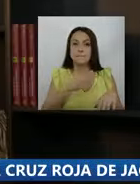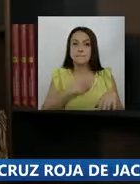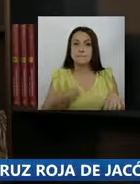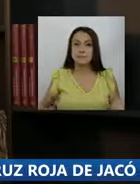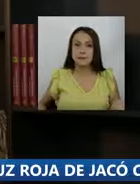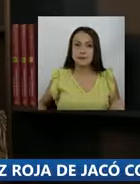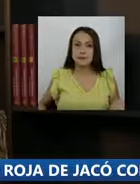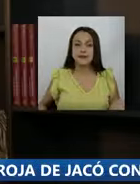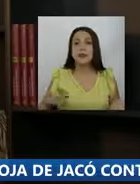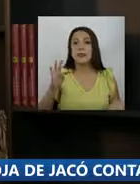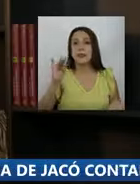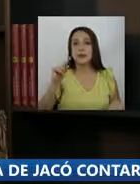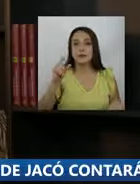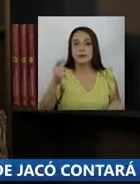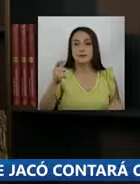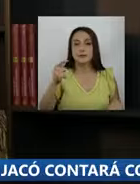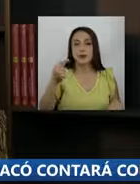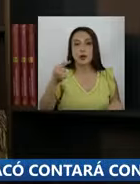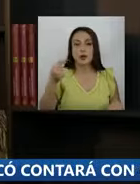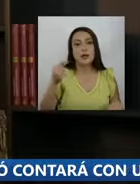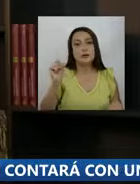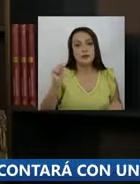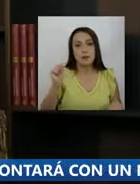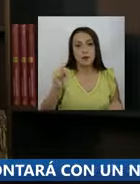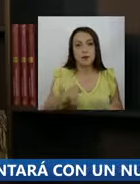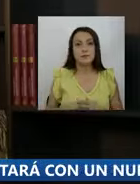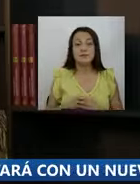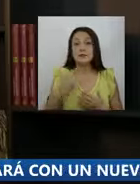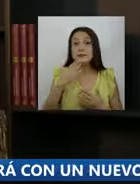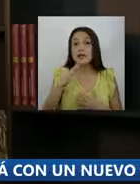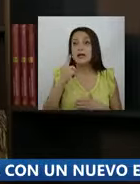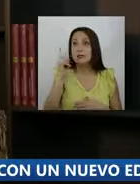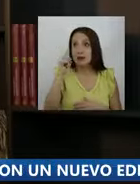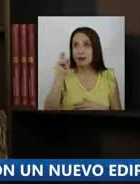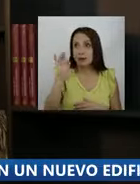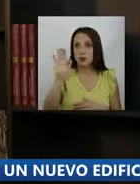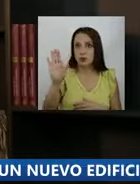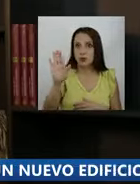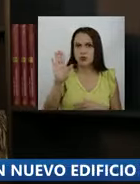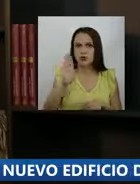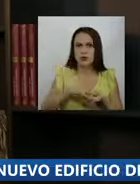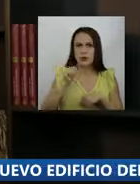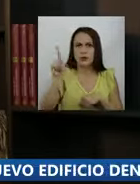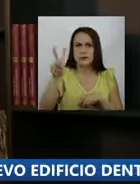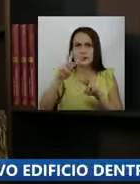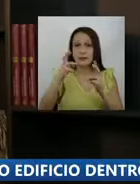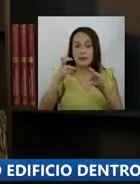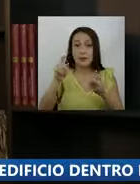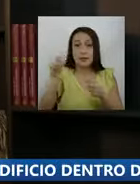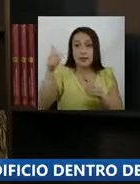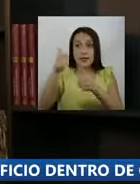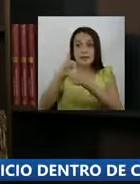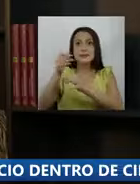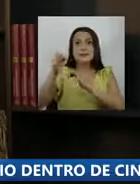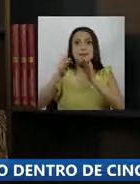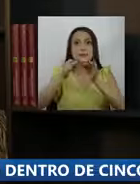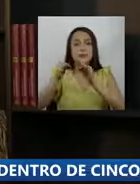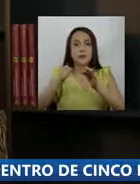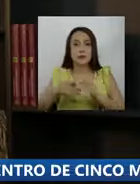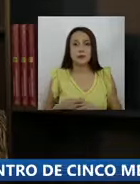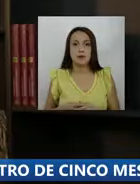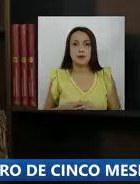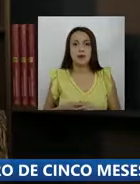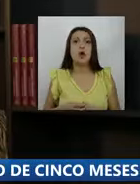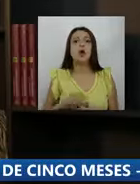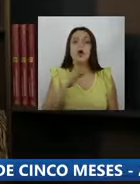de Elecciones, doña Eugenia Zamora, cuando se le consultó acerca de este tema, donde ella pues indica que son